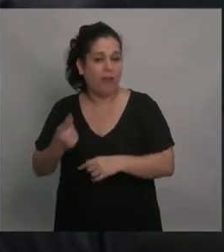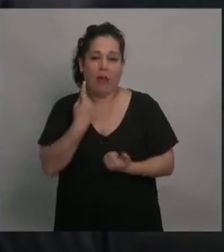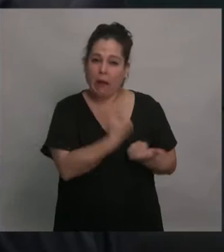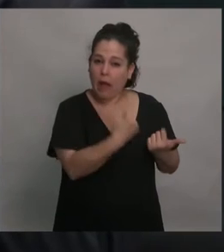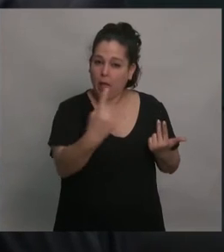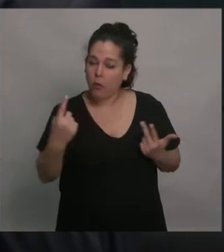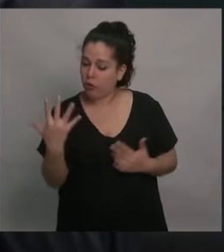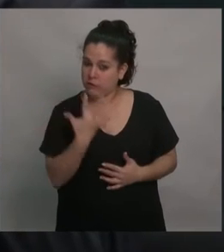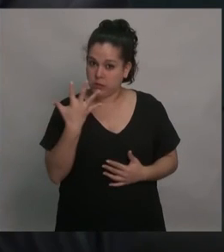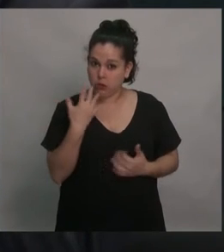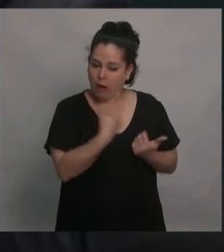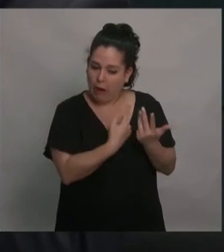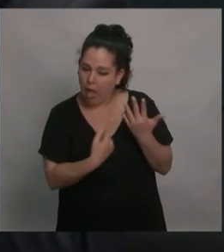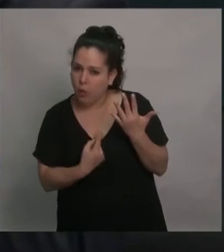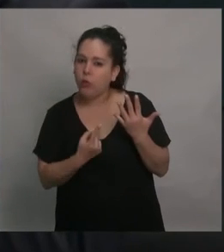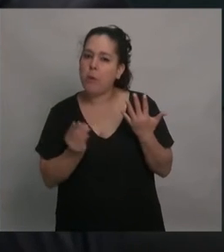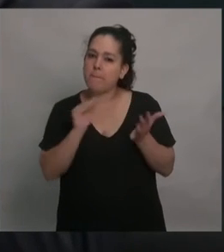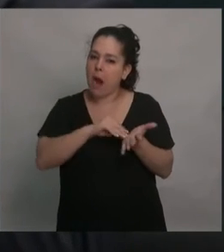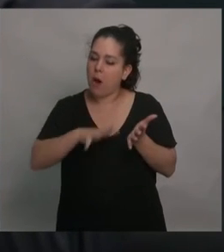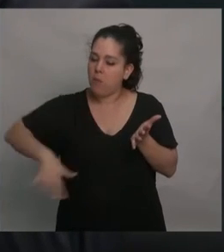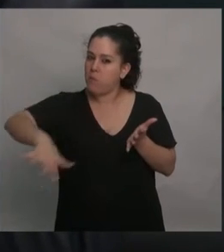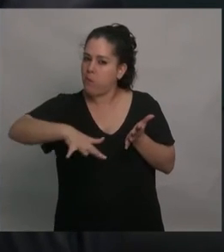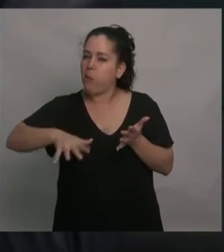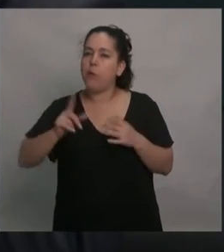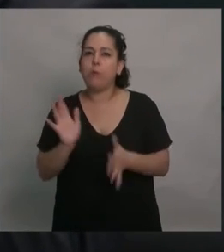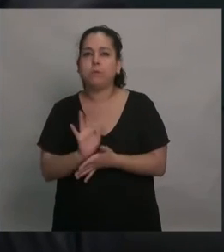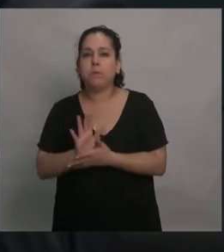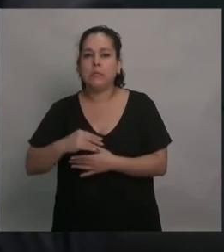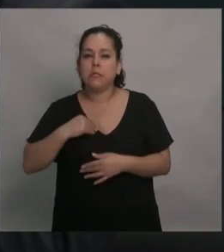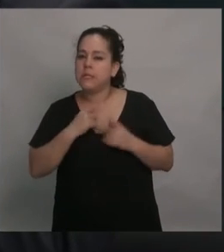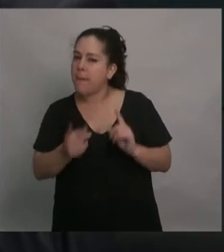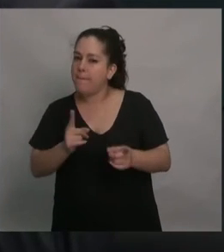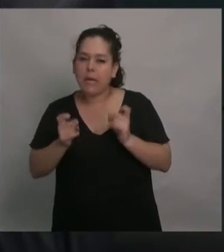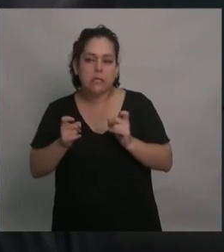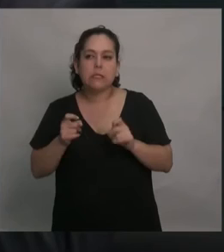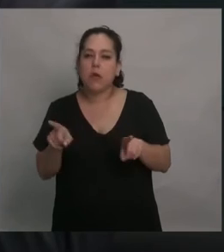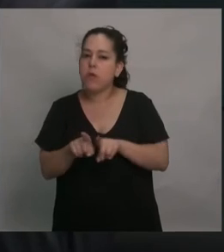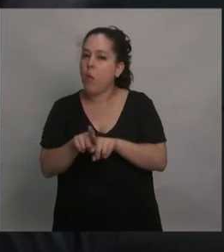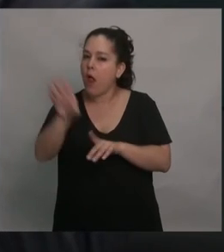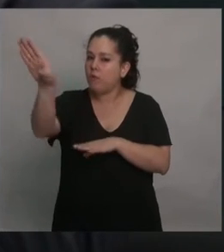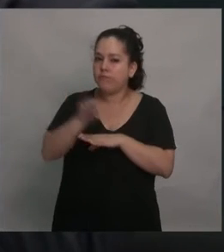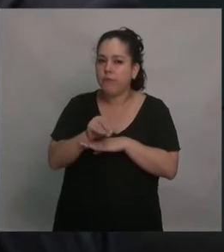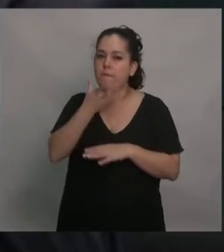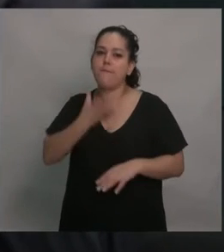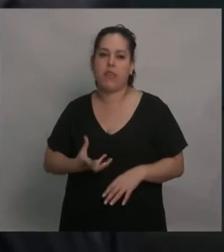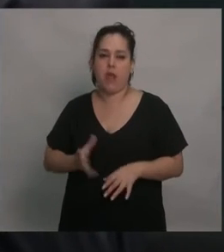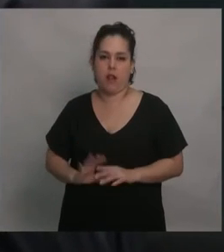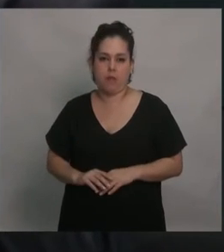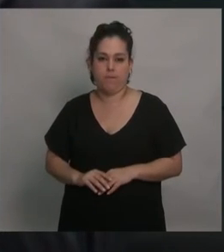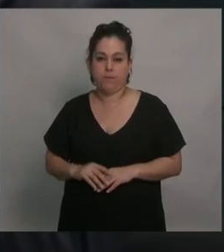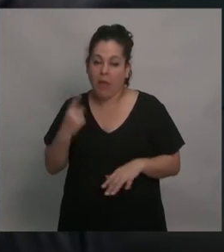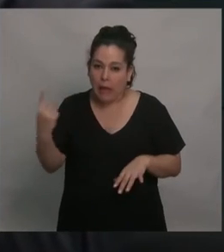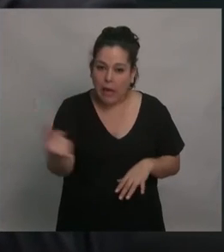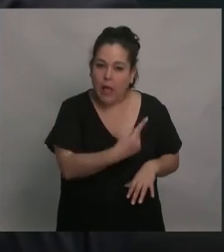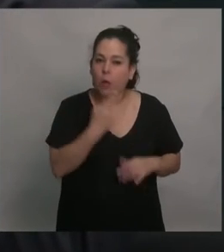nuestro siente la necesidad y todos sentimos la necesidad también de ser un poco Fidel. Y aquí tenemos cada uno de nosotros también